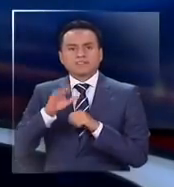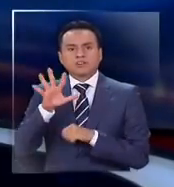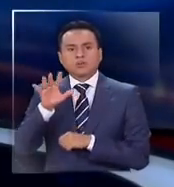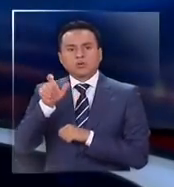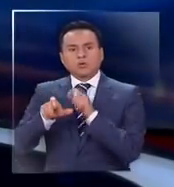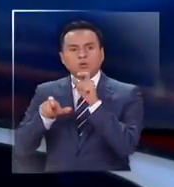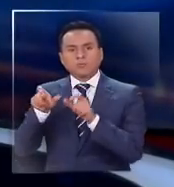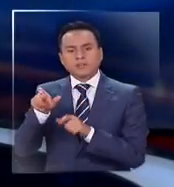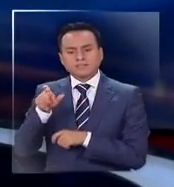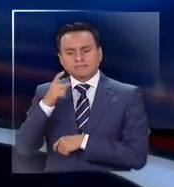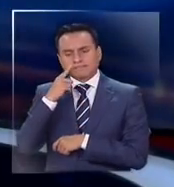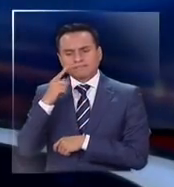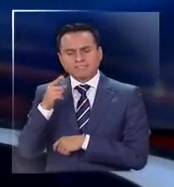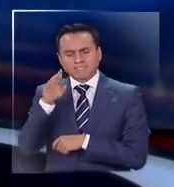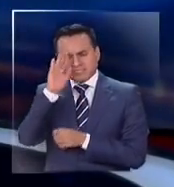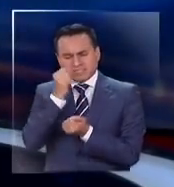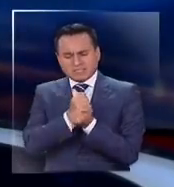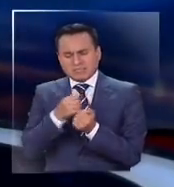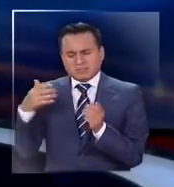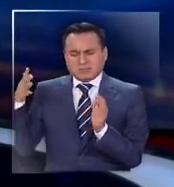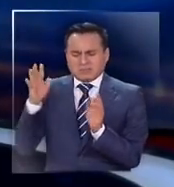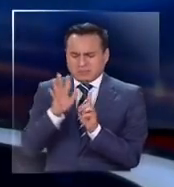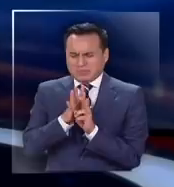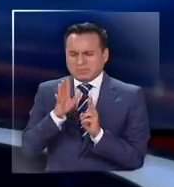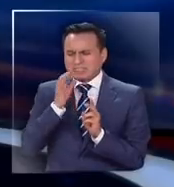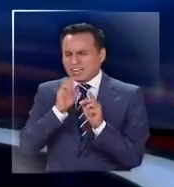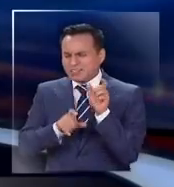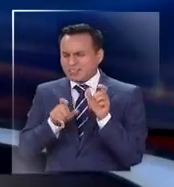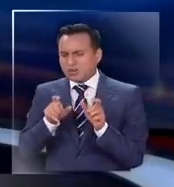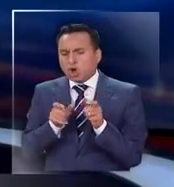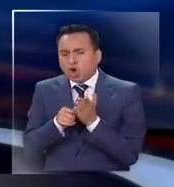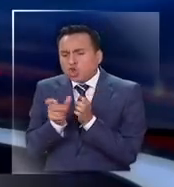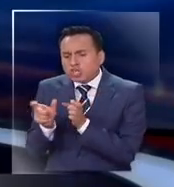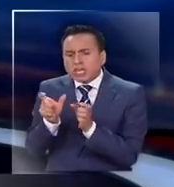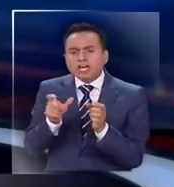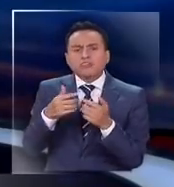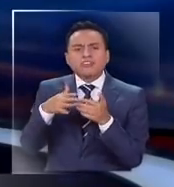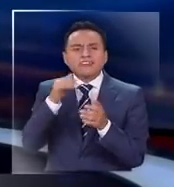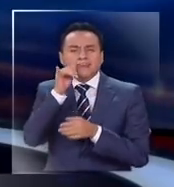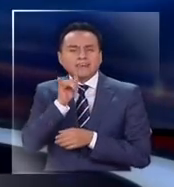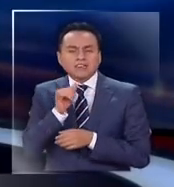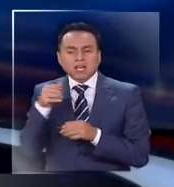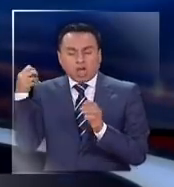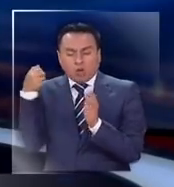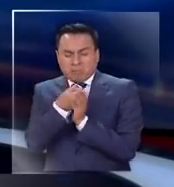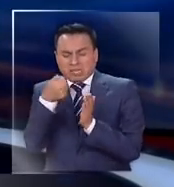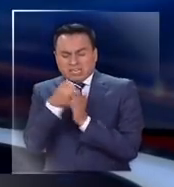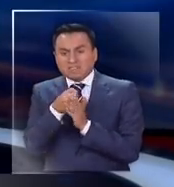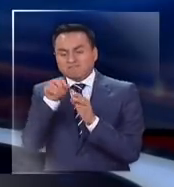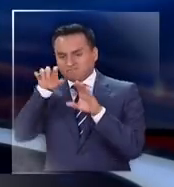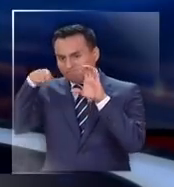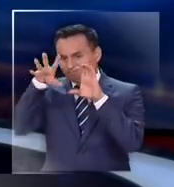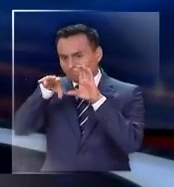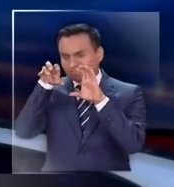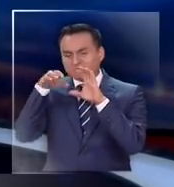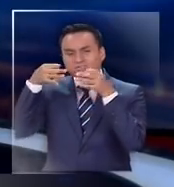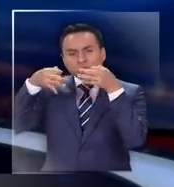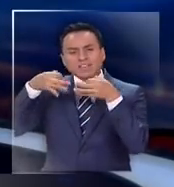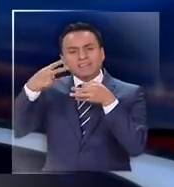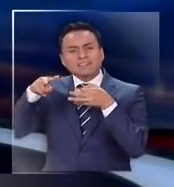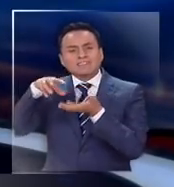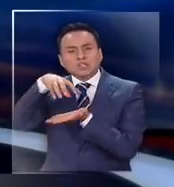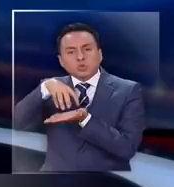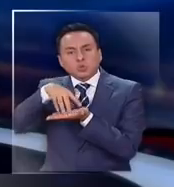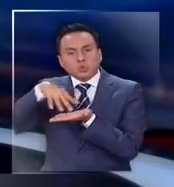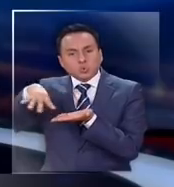5 hombres agredieron brutalmente a 2 carabineros que realizaban controles de identidad en Iquique. La fuerte golpiza fue captada por las cámaras de seguridad del